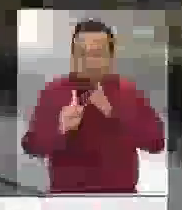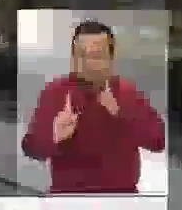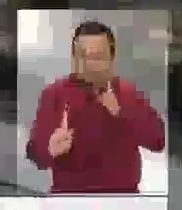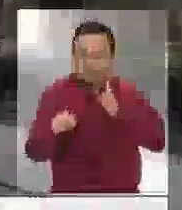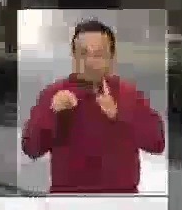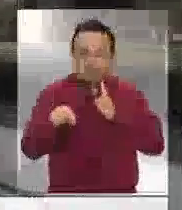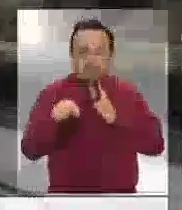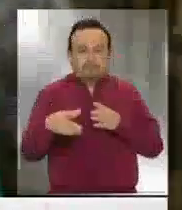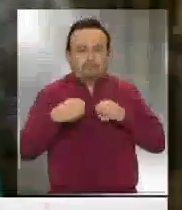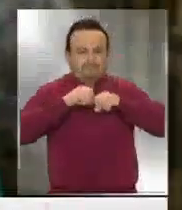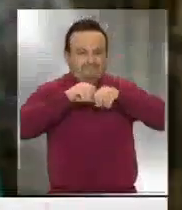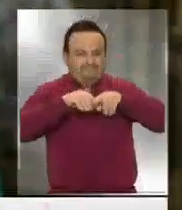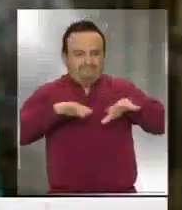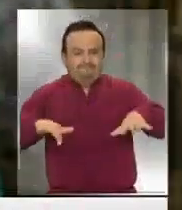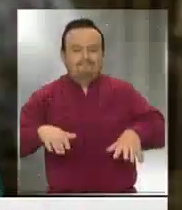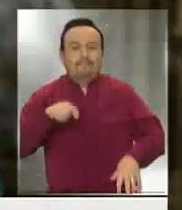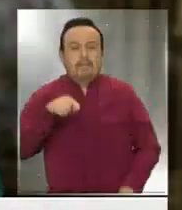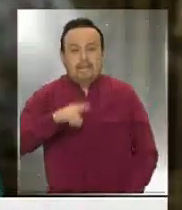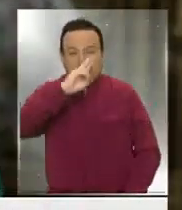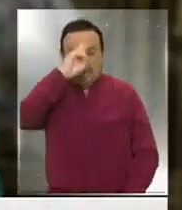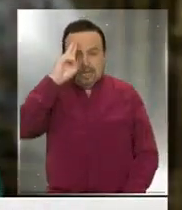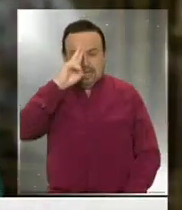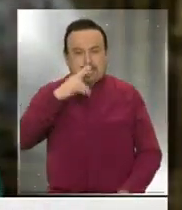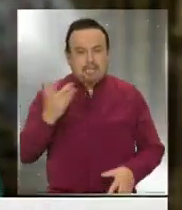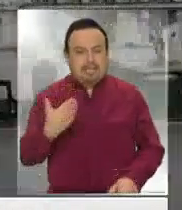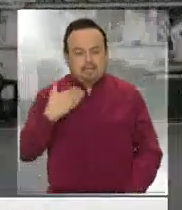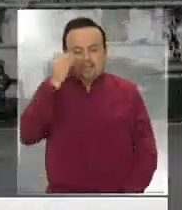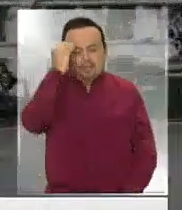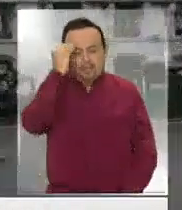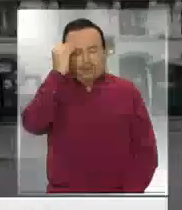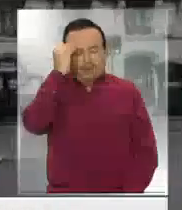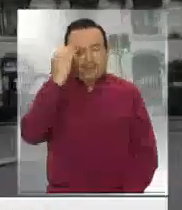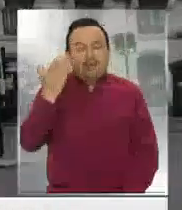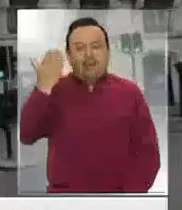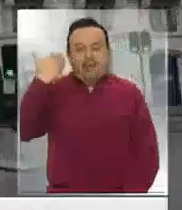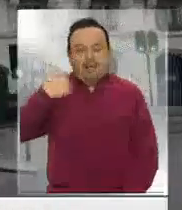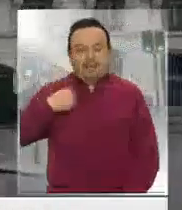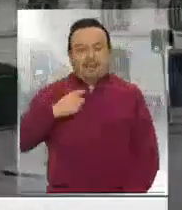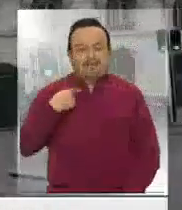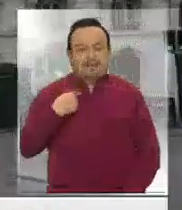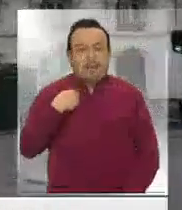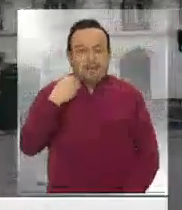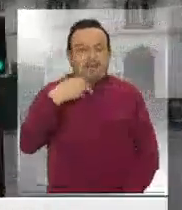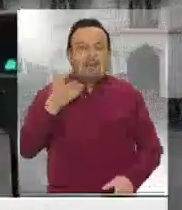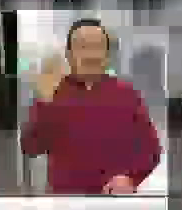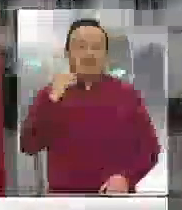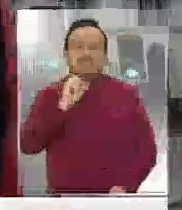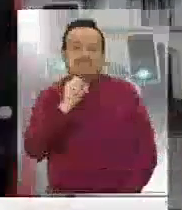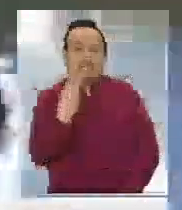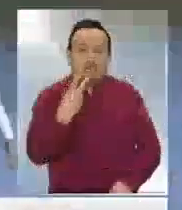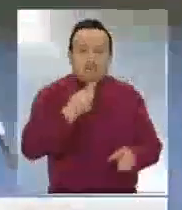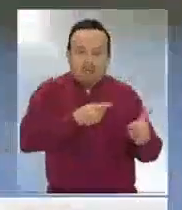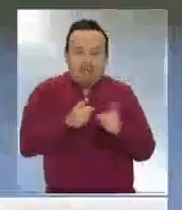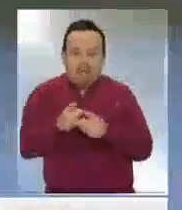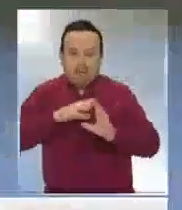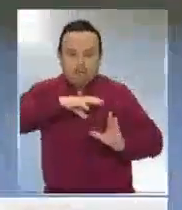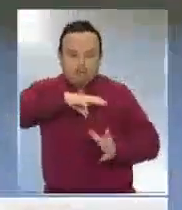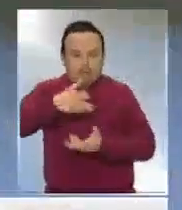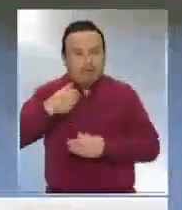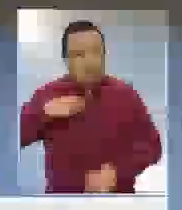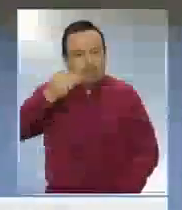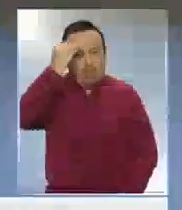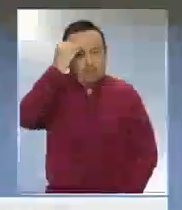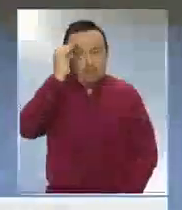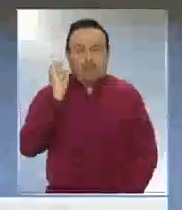social de esta pandemia hizo que la reina reviviera los difíciles momentos que tuvieron las familias en la Segunda Guerra Mundial, en la que recordó